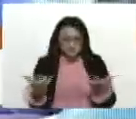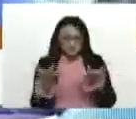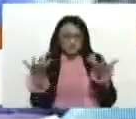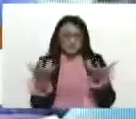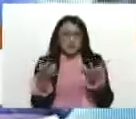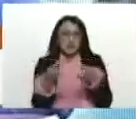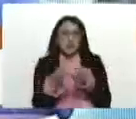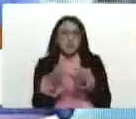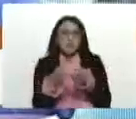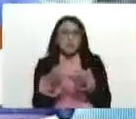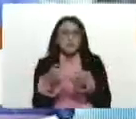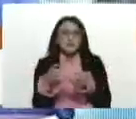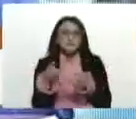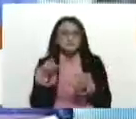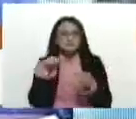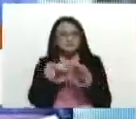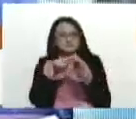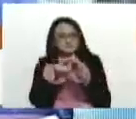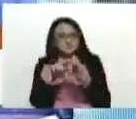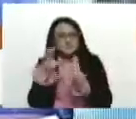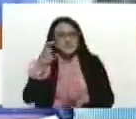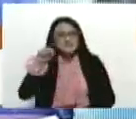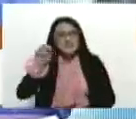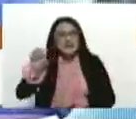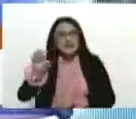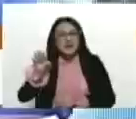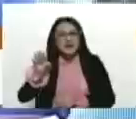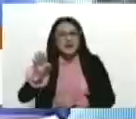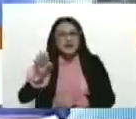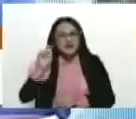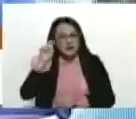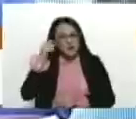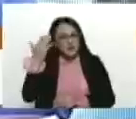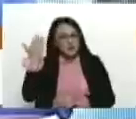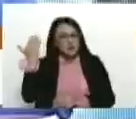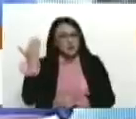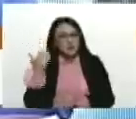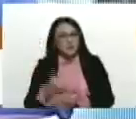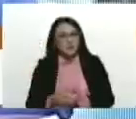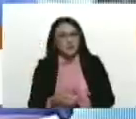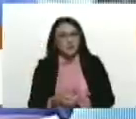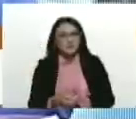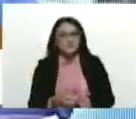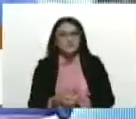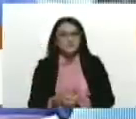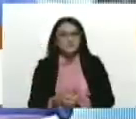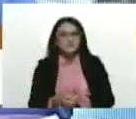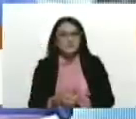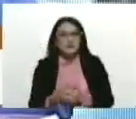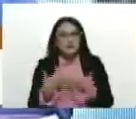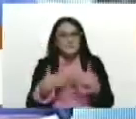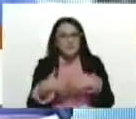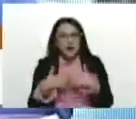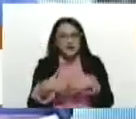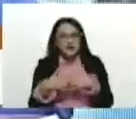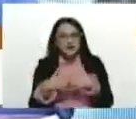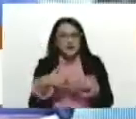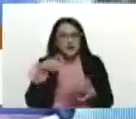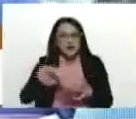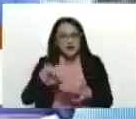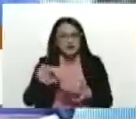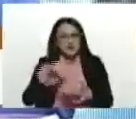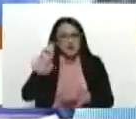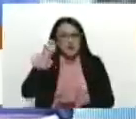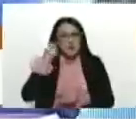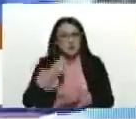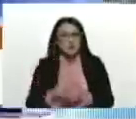instalaciones del cne recordemos estaban las máquinas allí de hacer para las